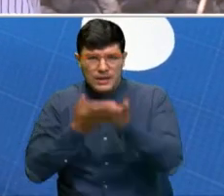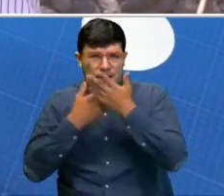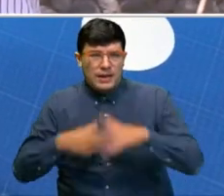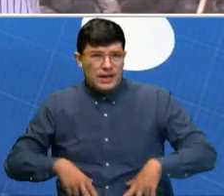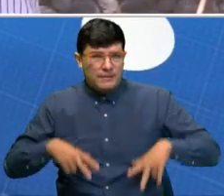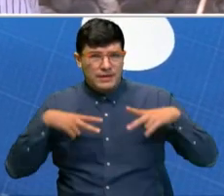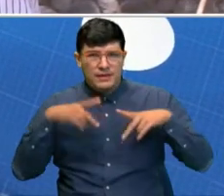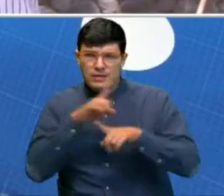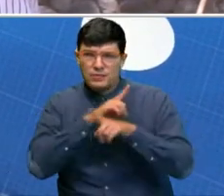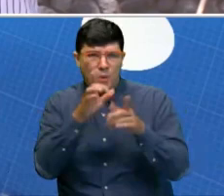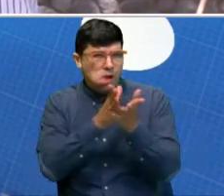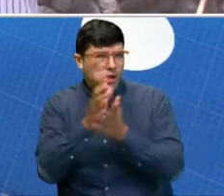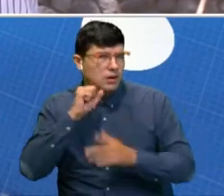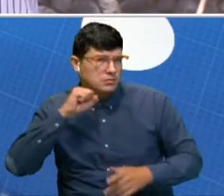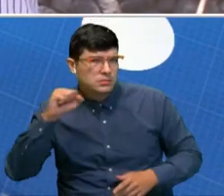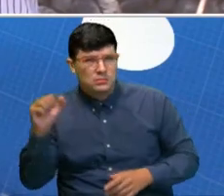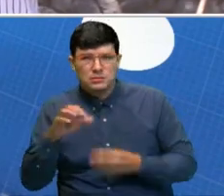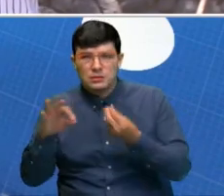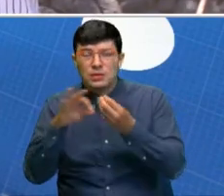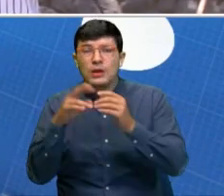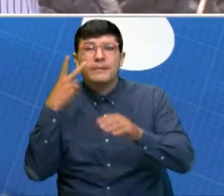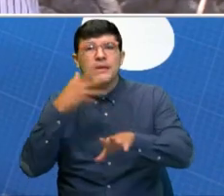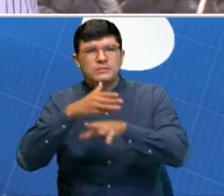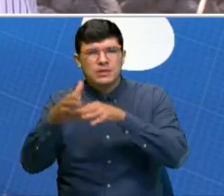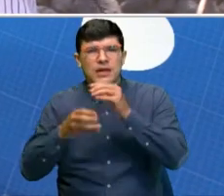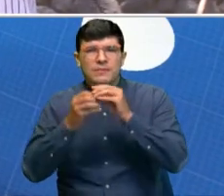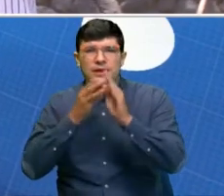información hasta el momento con la cámara de david garcía sepan y pallarés para orientar noticias